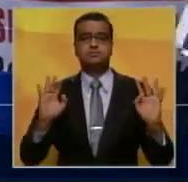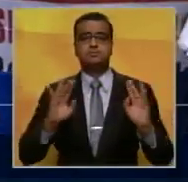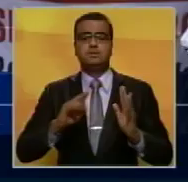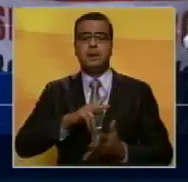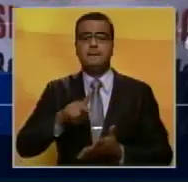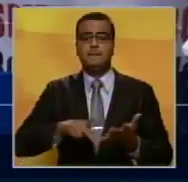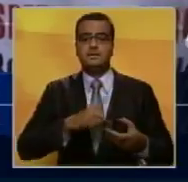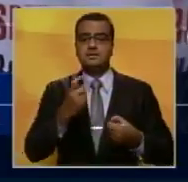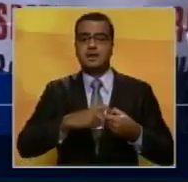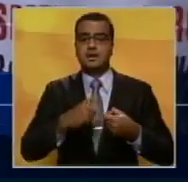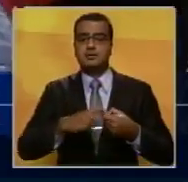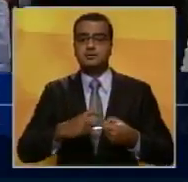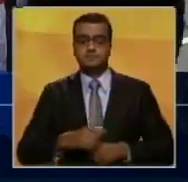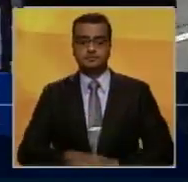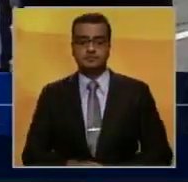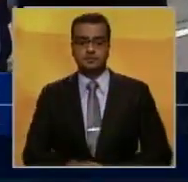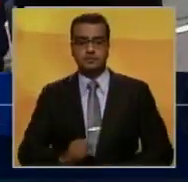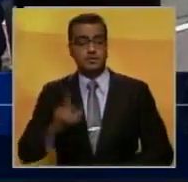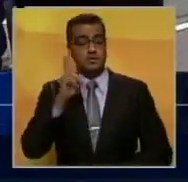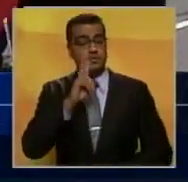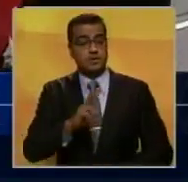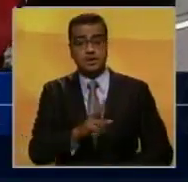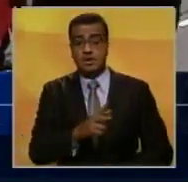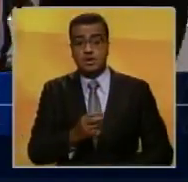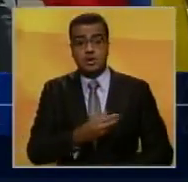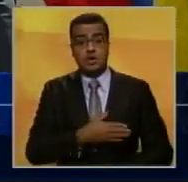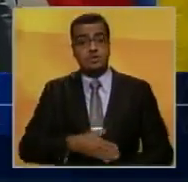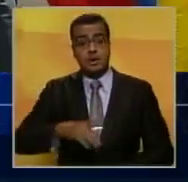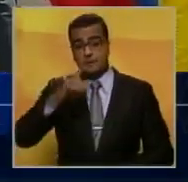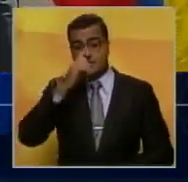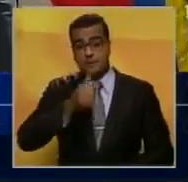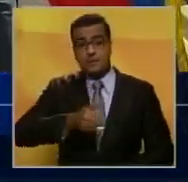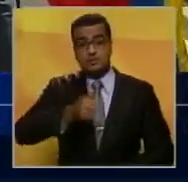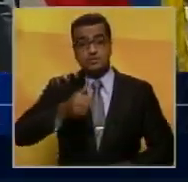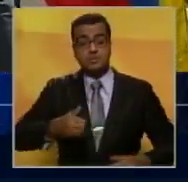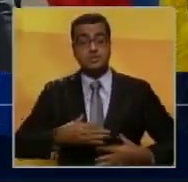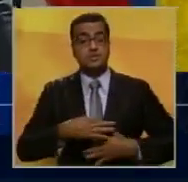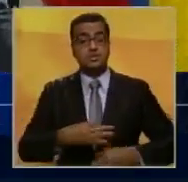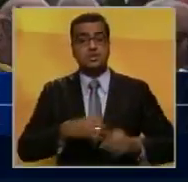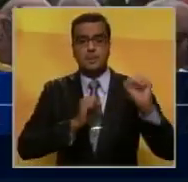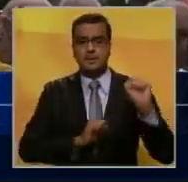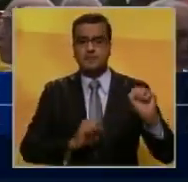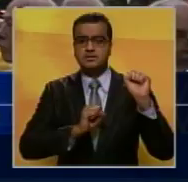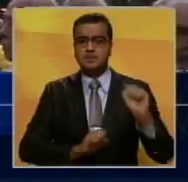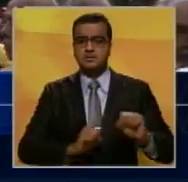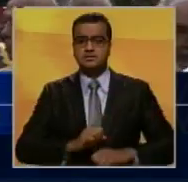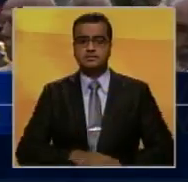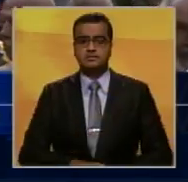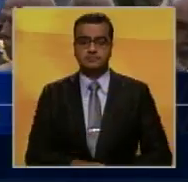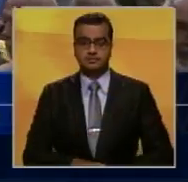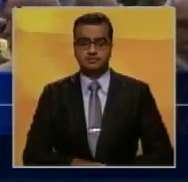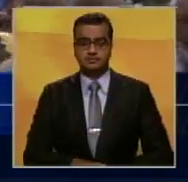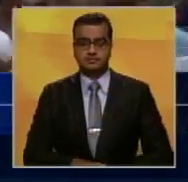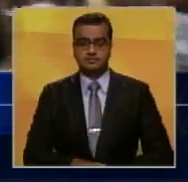Brión de Chacaito. Un panorama que no disuadió a los abuelos de su intención de marchar.